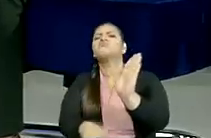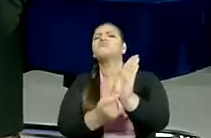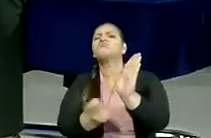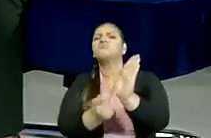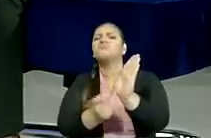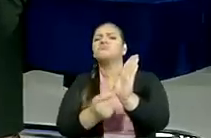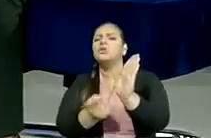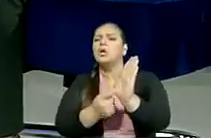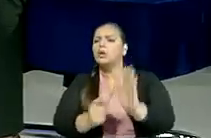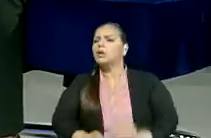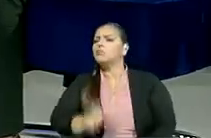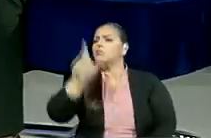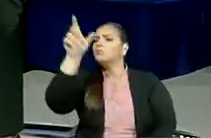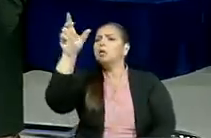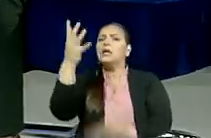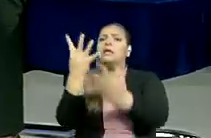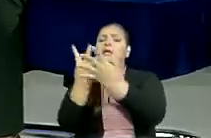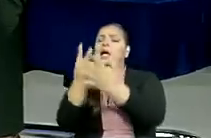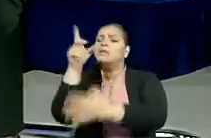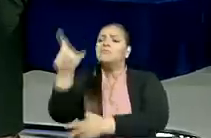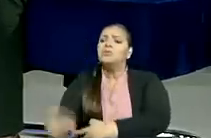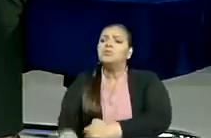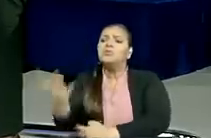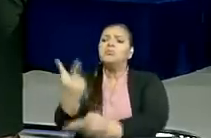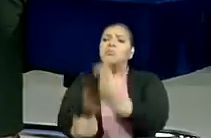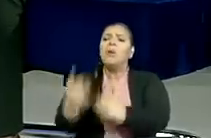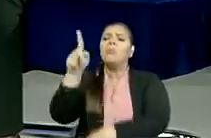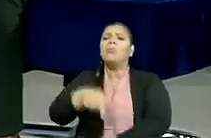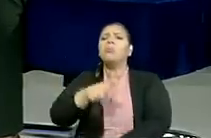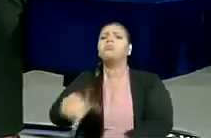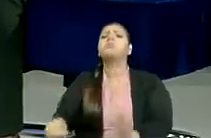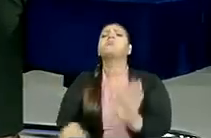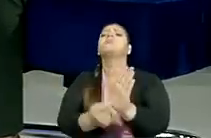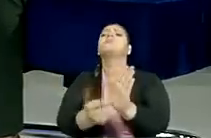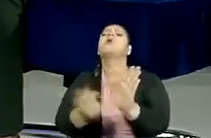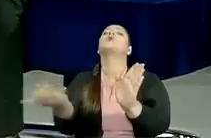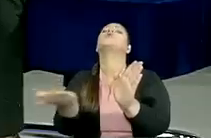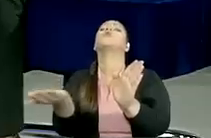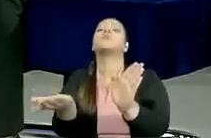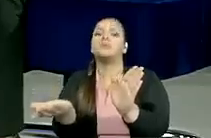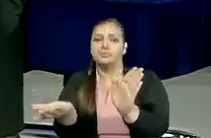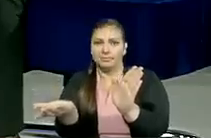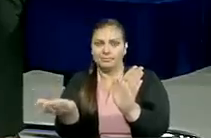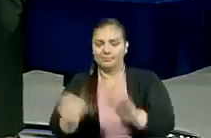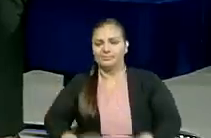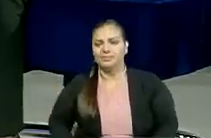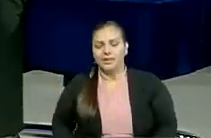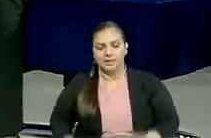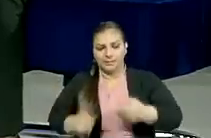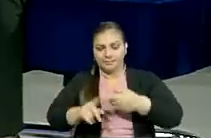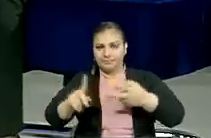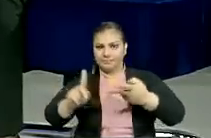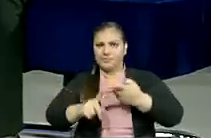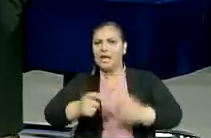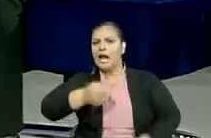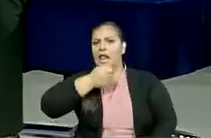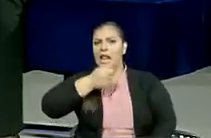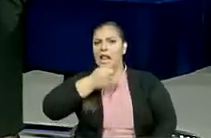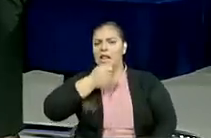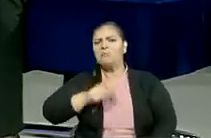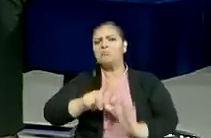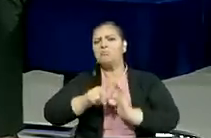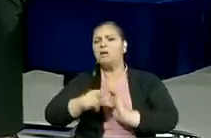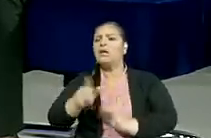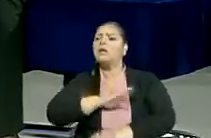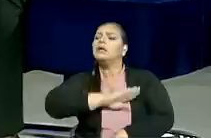Constitución, en ninguna parte, dice que se prohíbe visitar a una persona privada de su libertad, punto uno. Punto dos, solamente sostuvo una conversación de